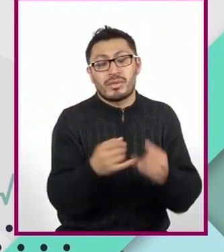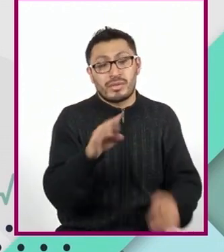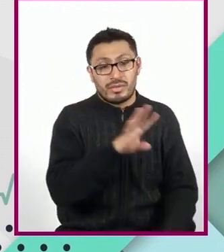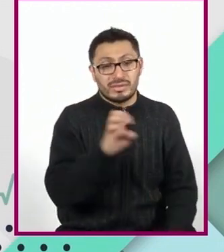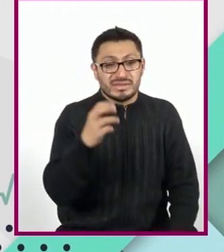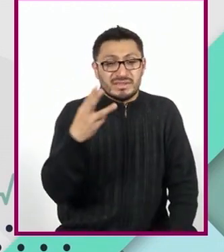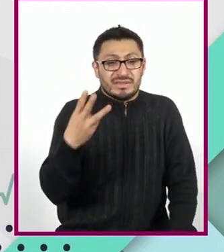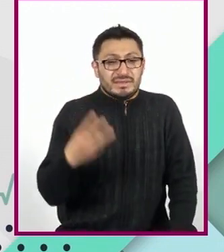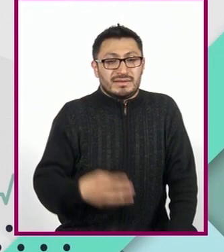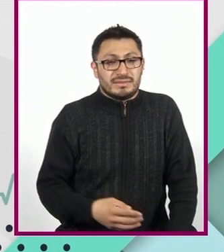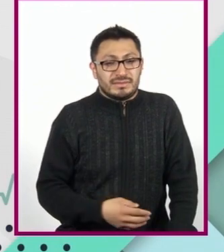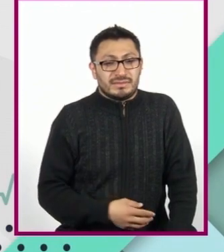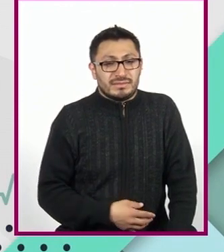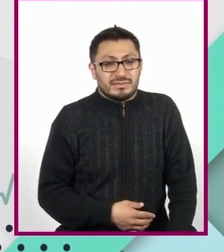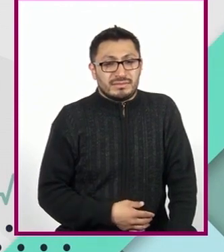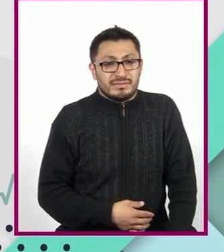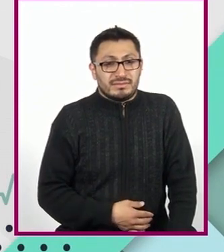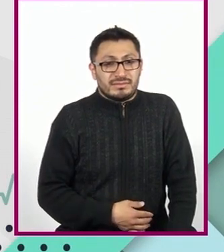403.